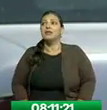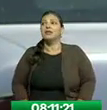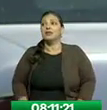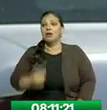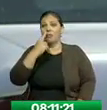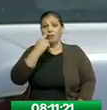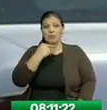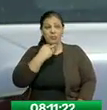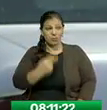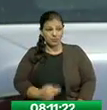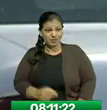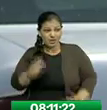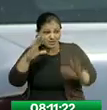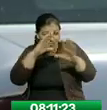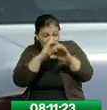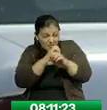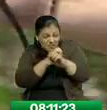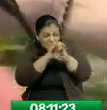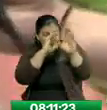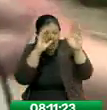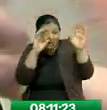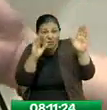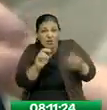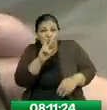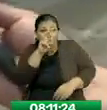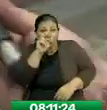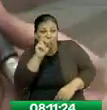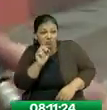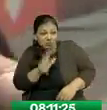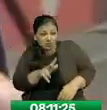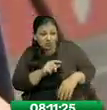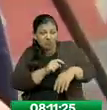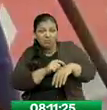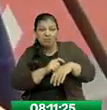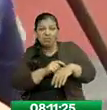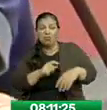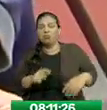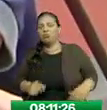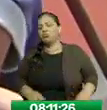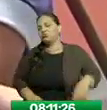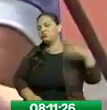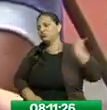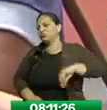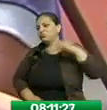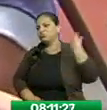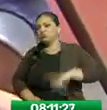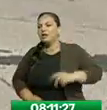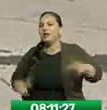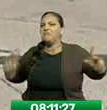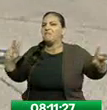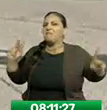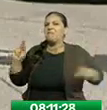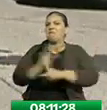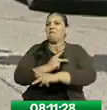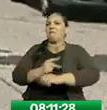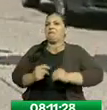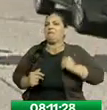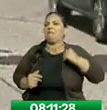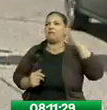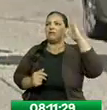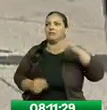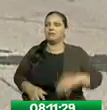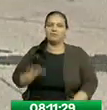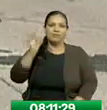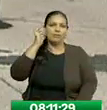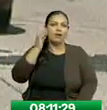mañana, la hora más compleja. Sí, dice que han robado dos carros por aquí, dice que de madrugada. Uno no puede dejar el carro así